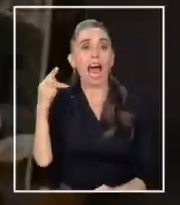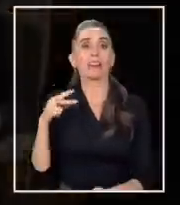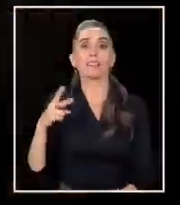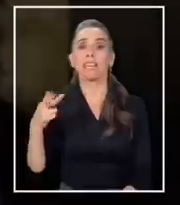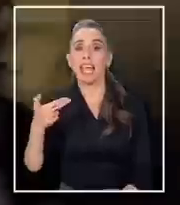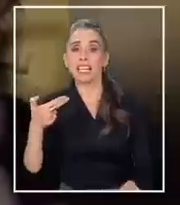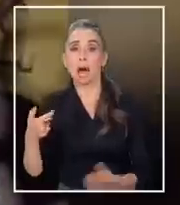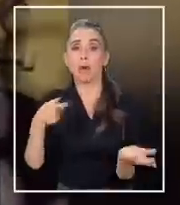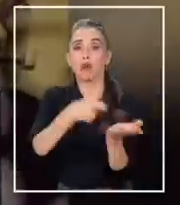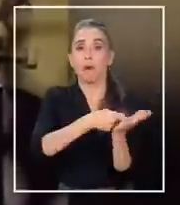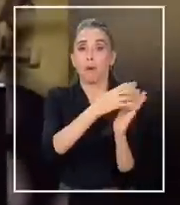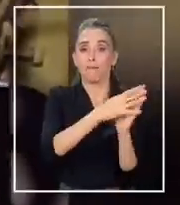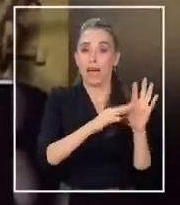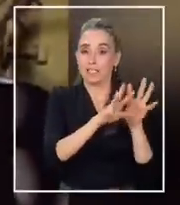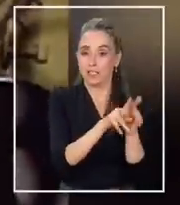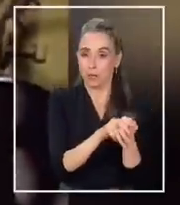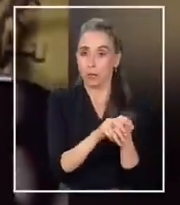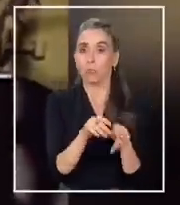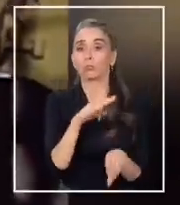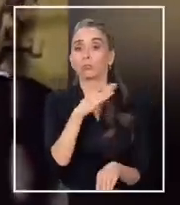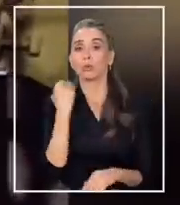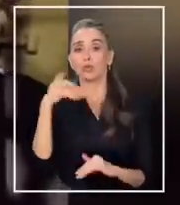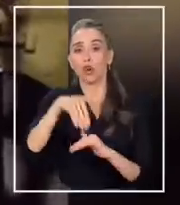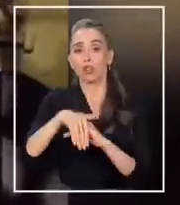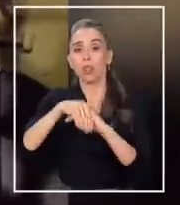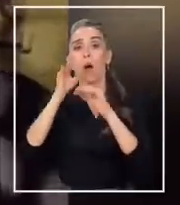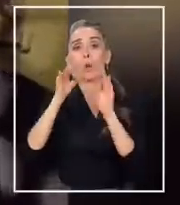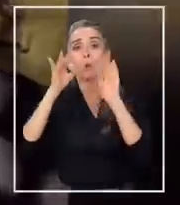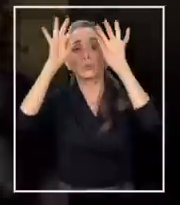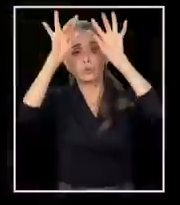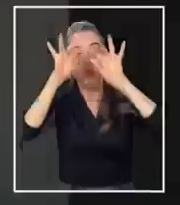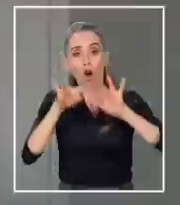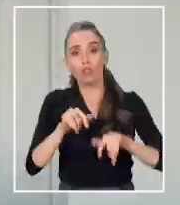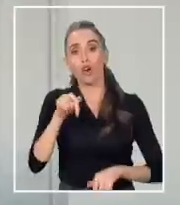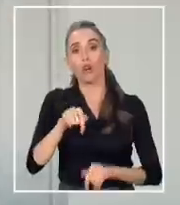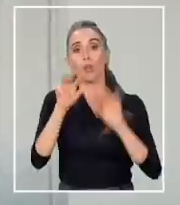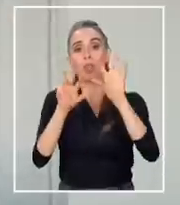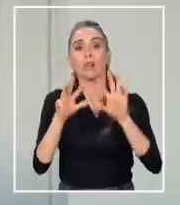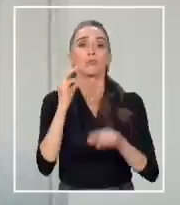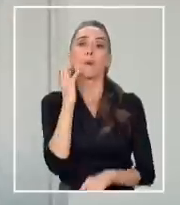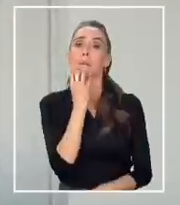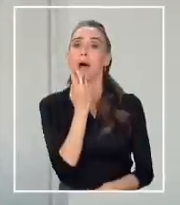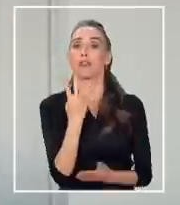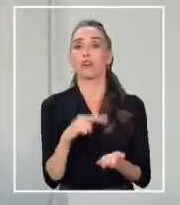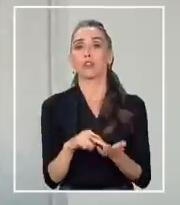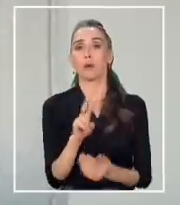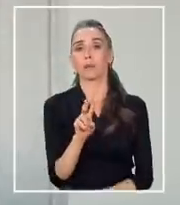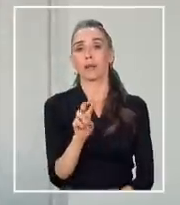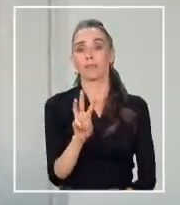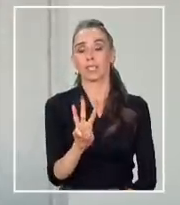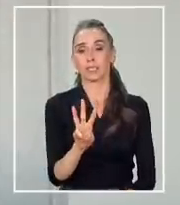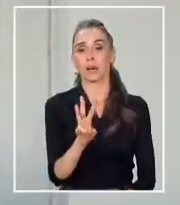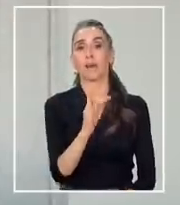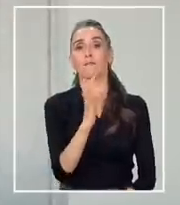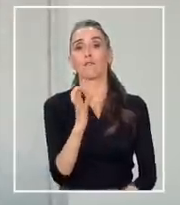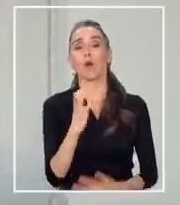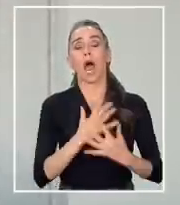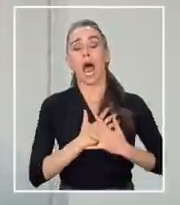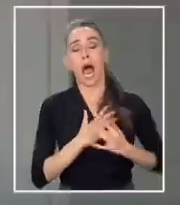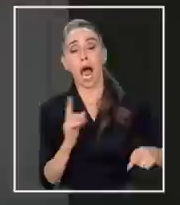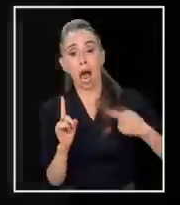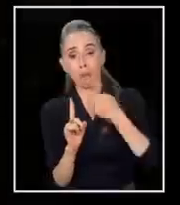al Barcelona. Augusto Góngora murió una tarde de otoño de este 19 de mayo de 2023. Fue